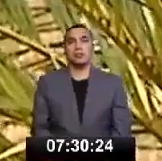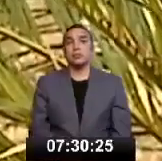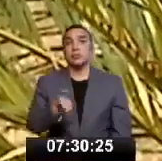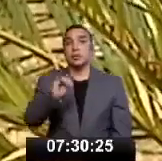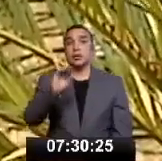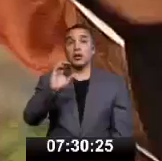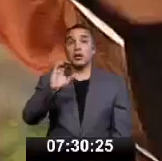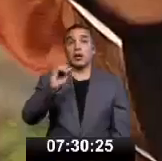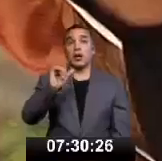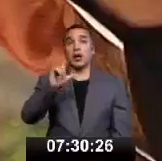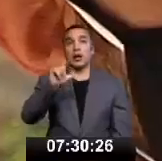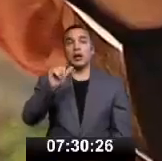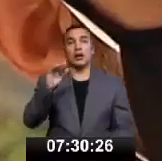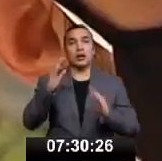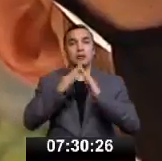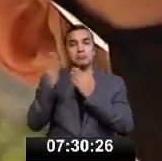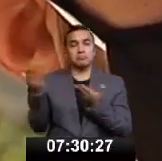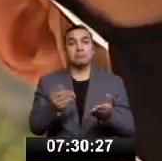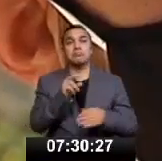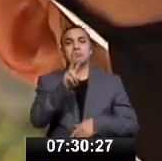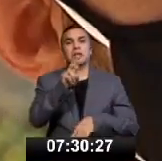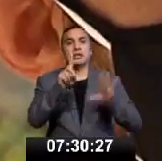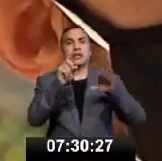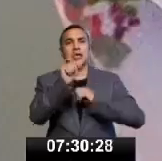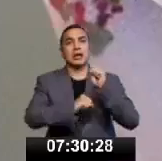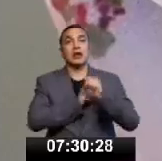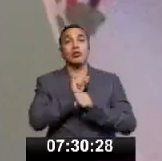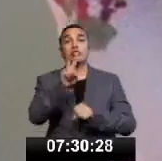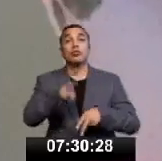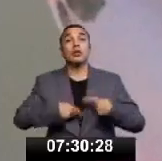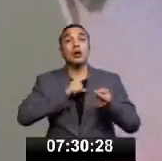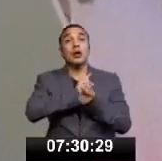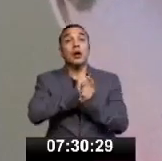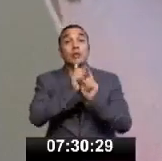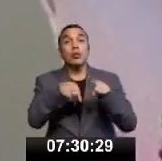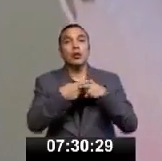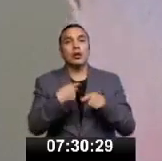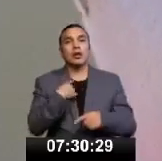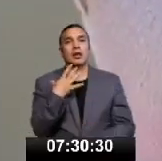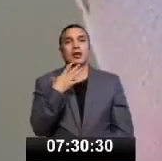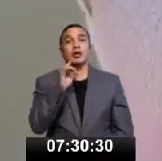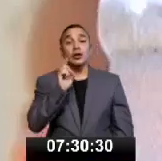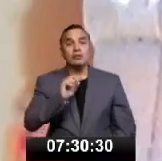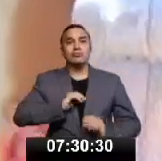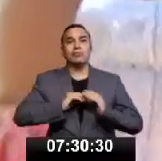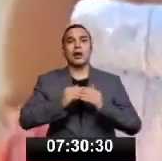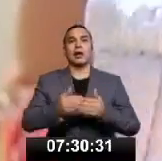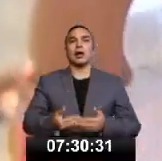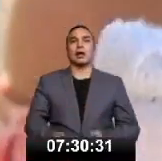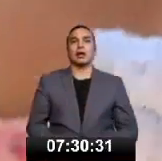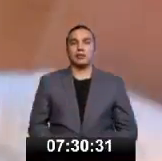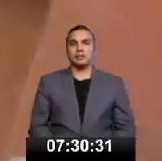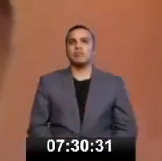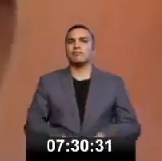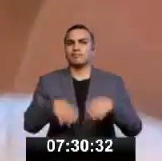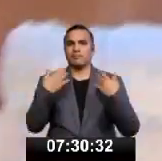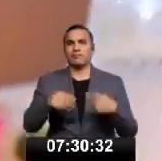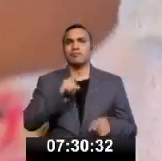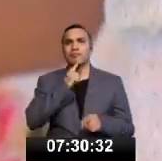Micaela nos recibe en su casa. Tiene 26 años, pero su vida cambió a los 18 cuando se embarazó. Es